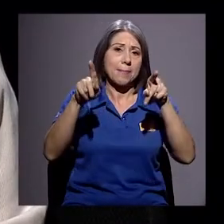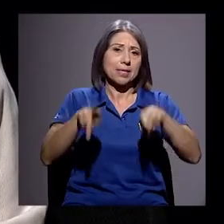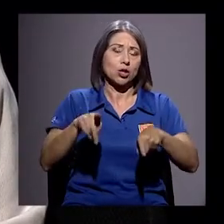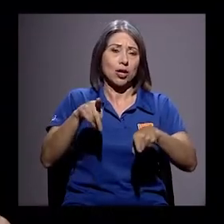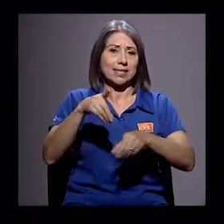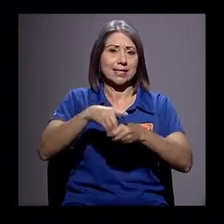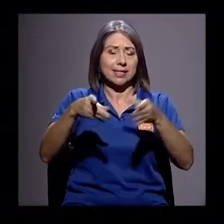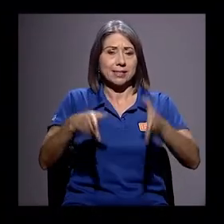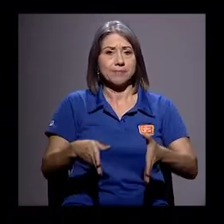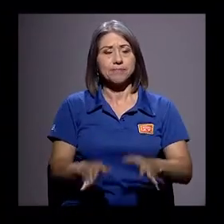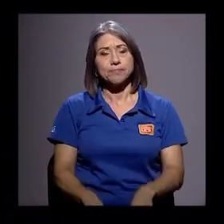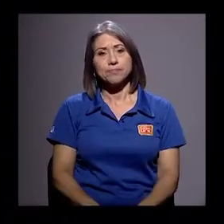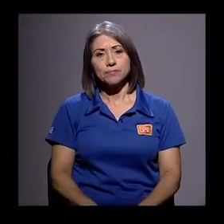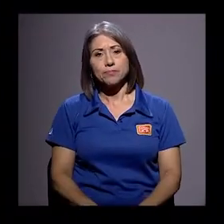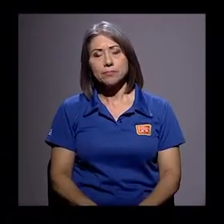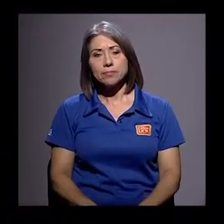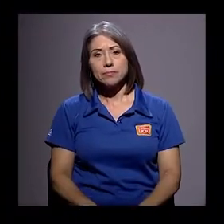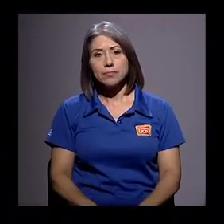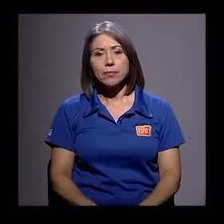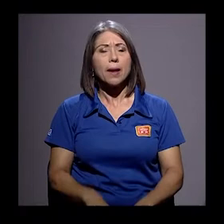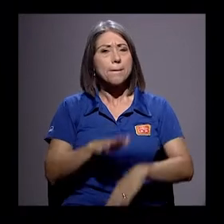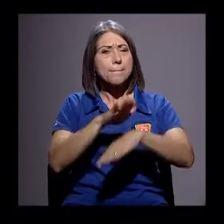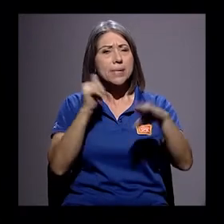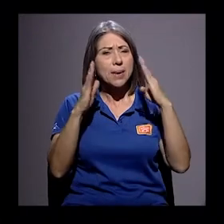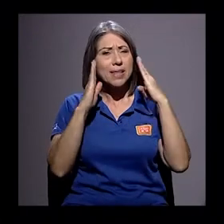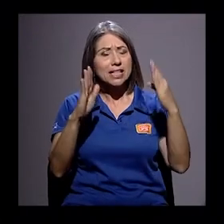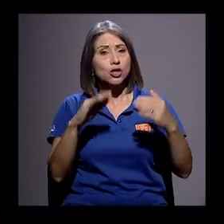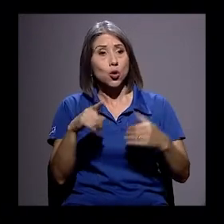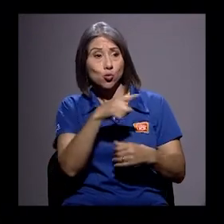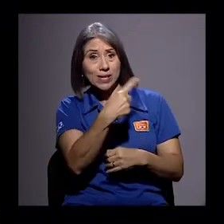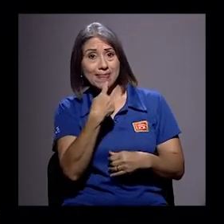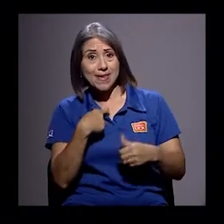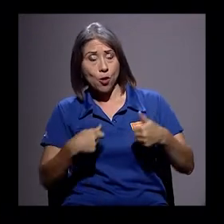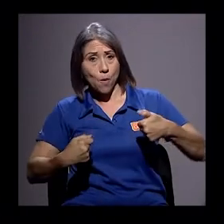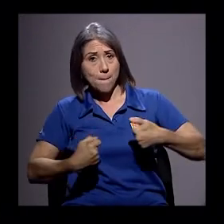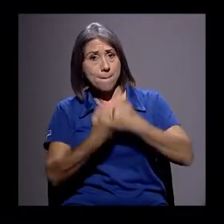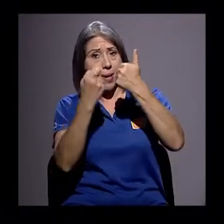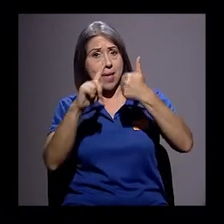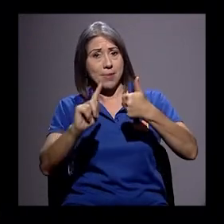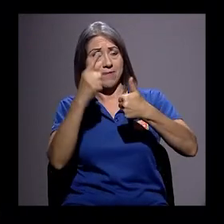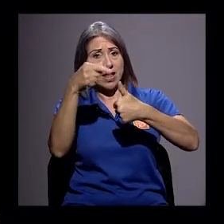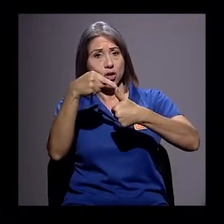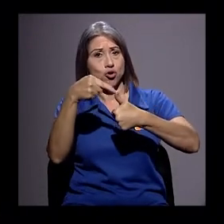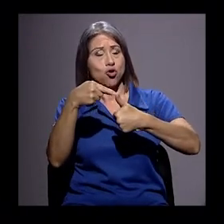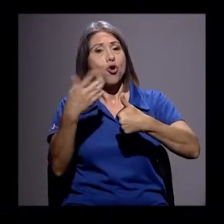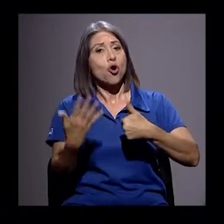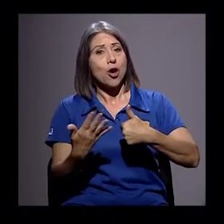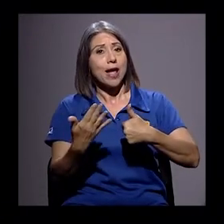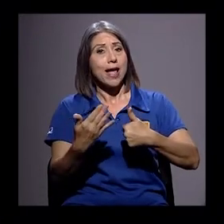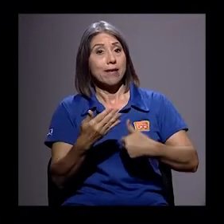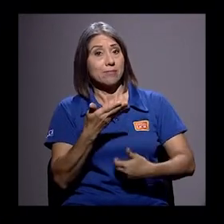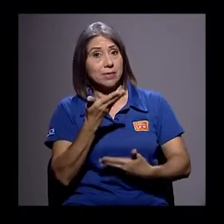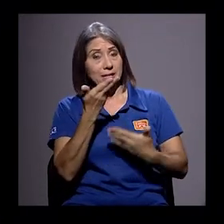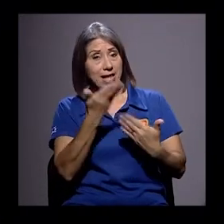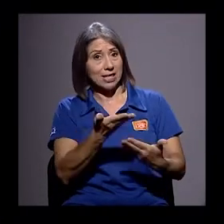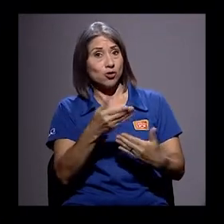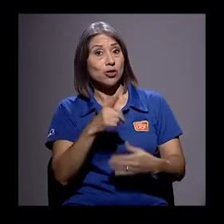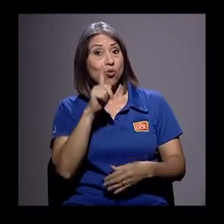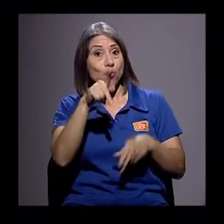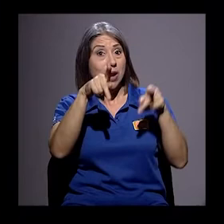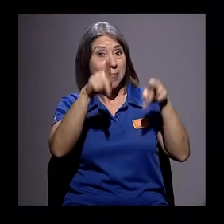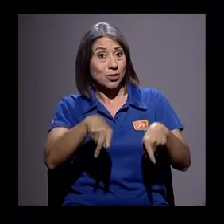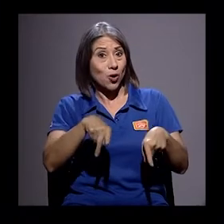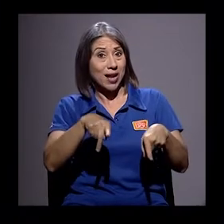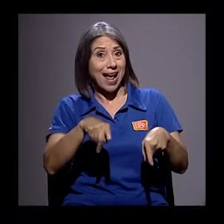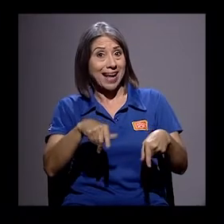el congreso me llamó mucho la atención en el primer desafío que se nos pone porque el primer desafío es casualmente de una persona que llega y que no